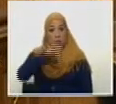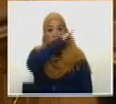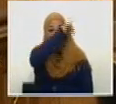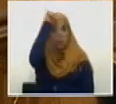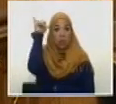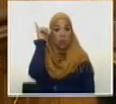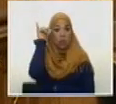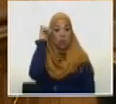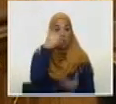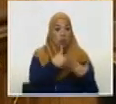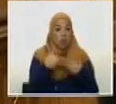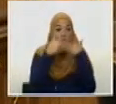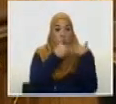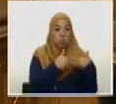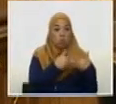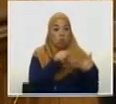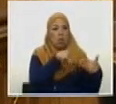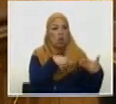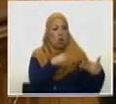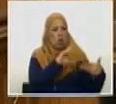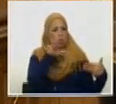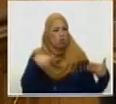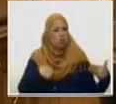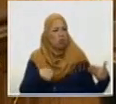nos diga si es que le debemos algo